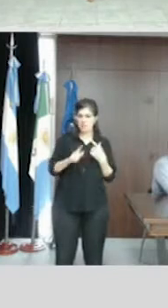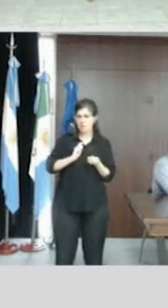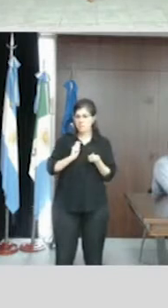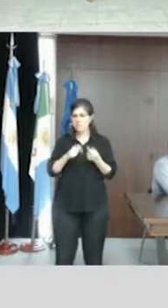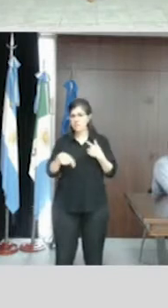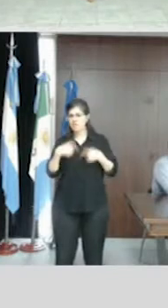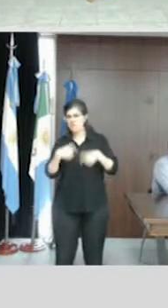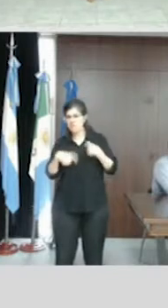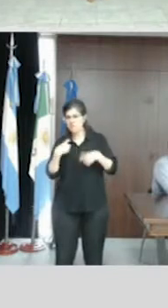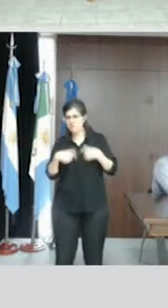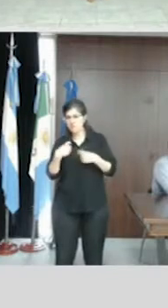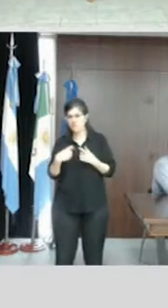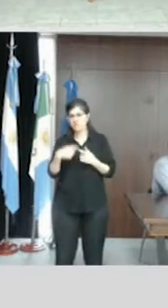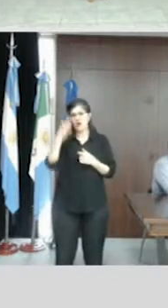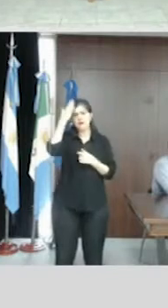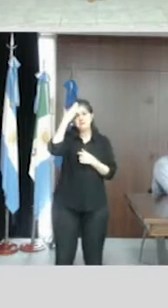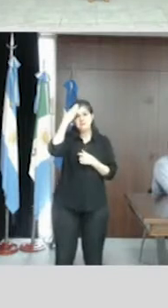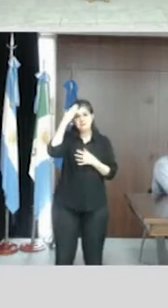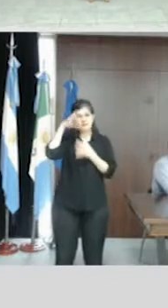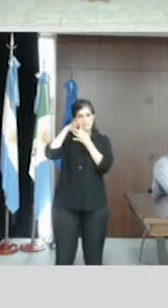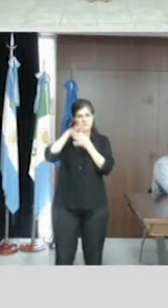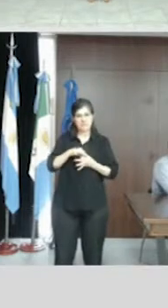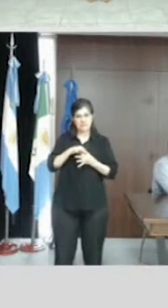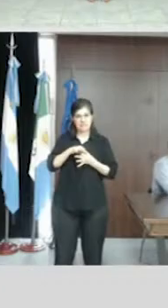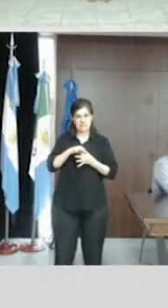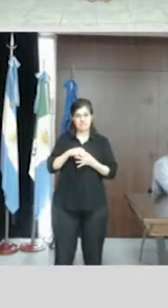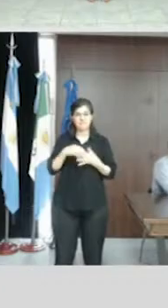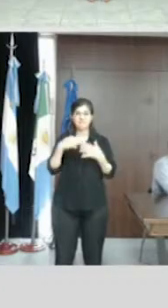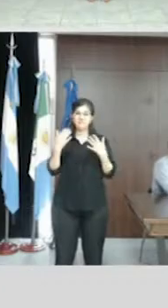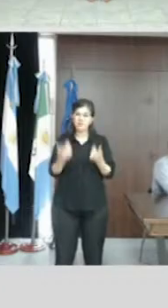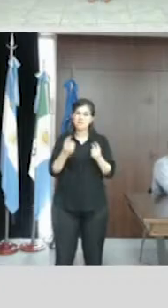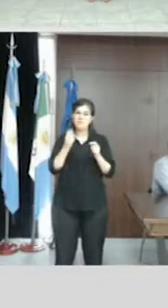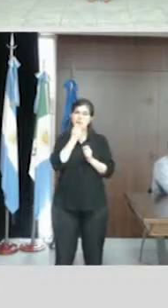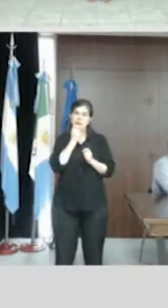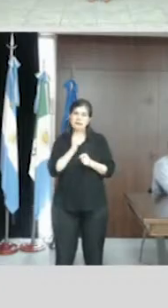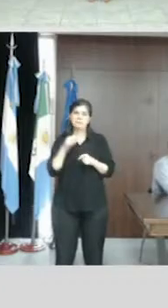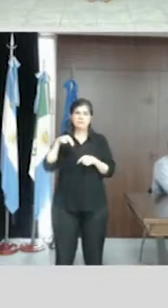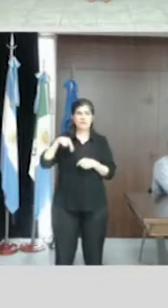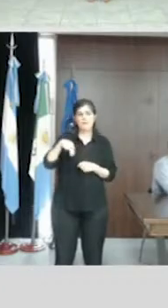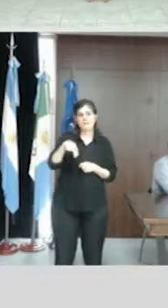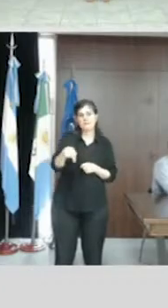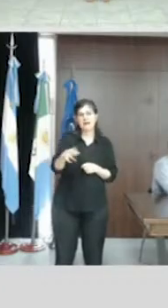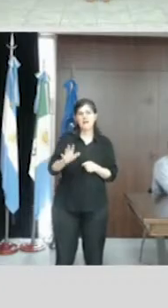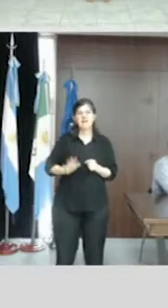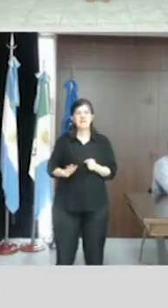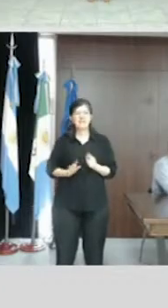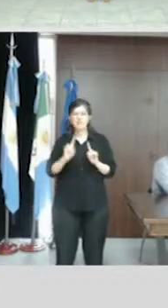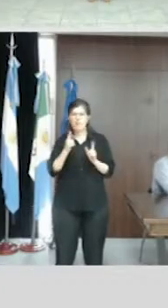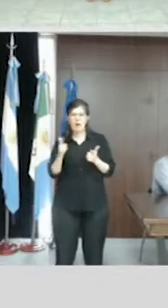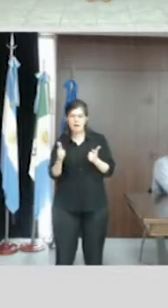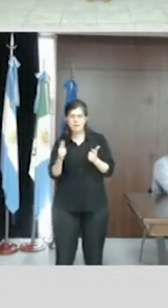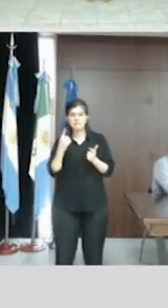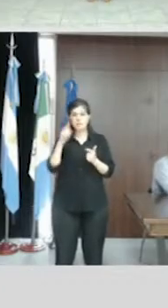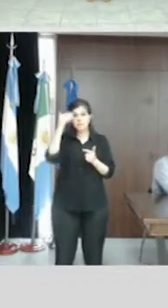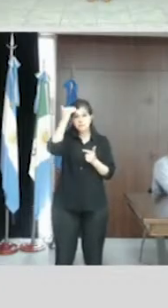cerebro responde al movimiento. De la misma manera que salir a caminar, aunque no tengas ganas, el cerebro es muy